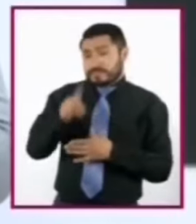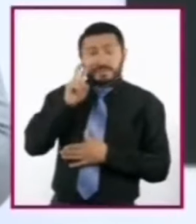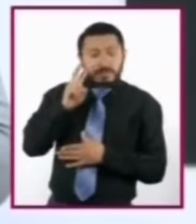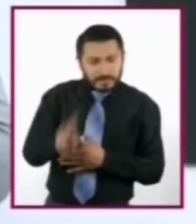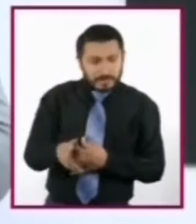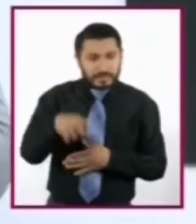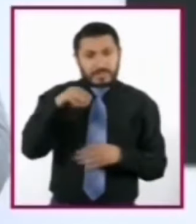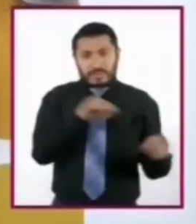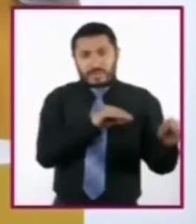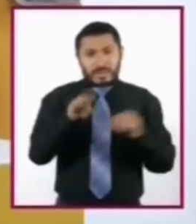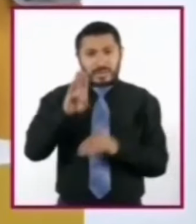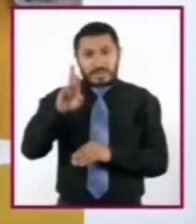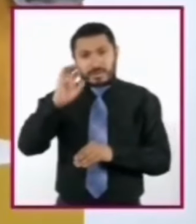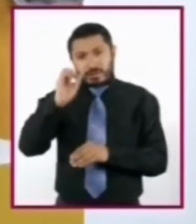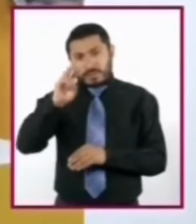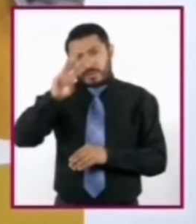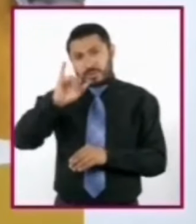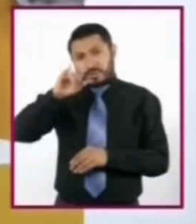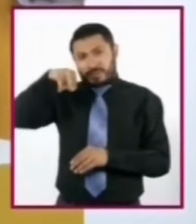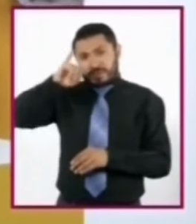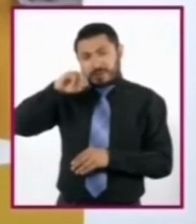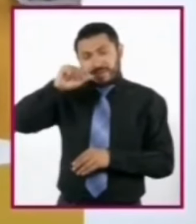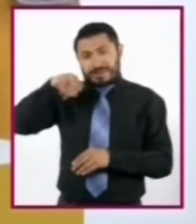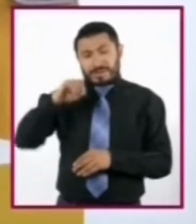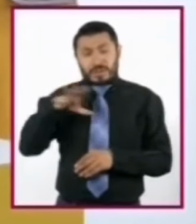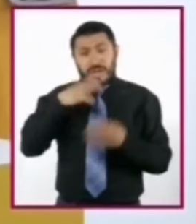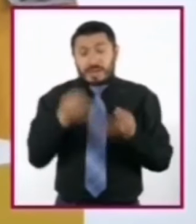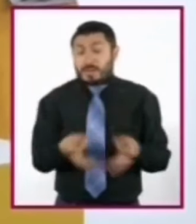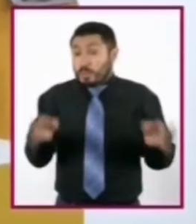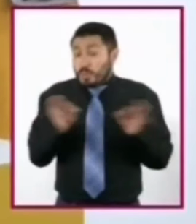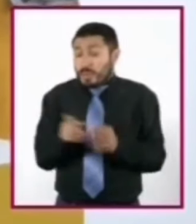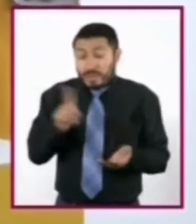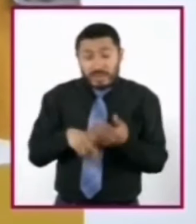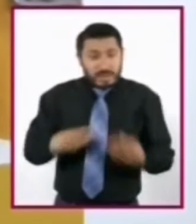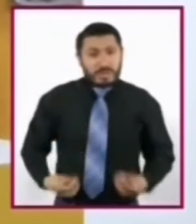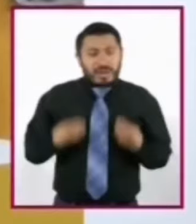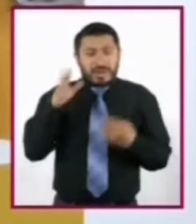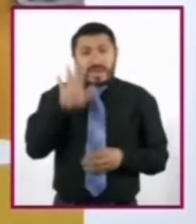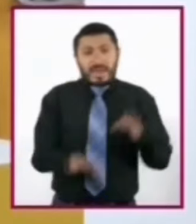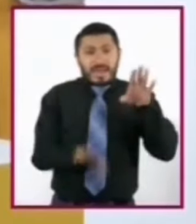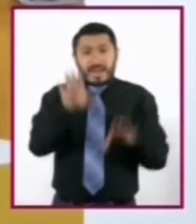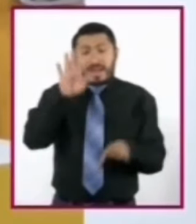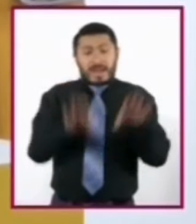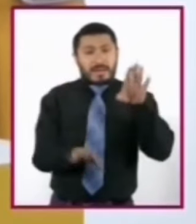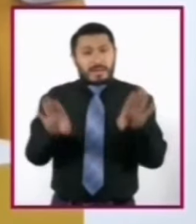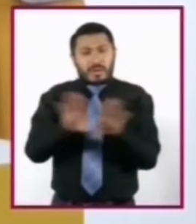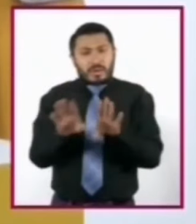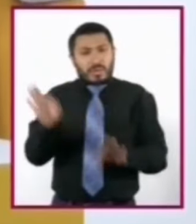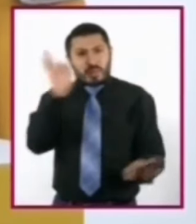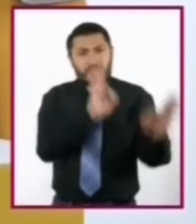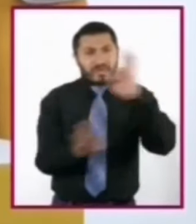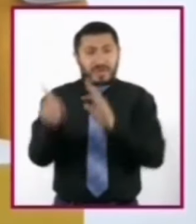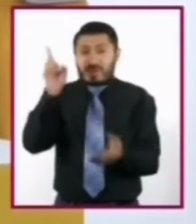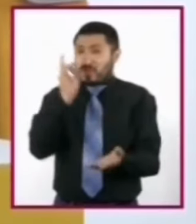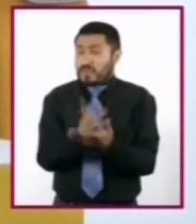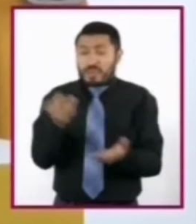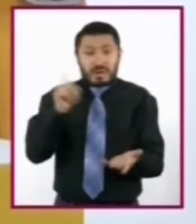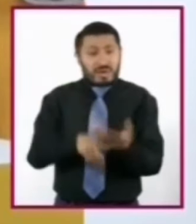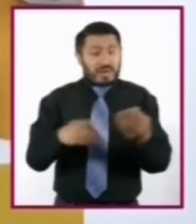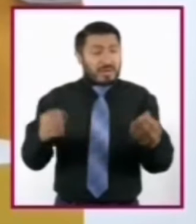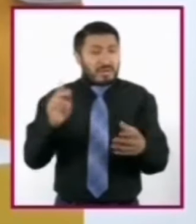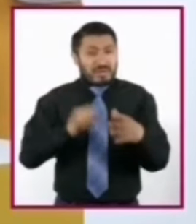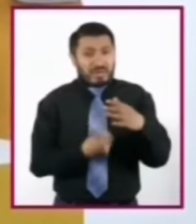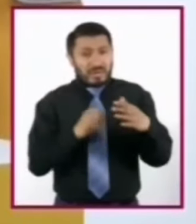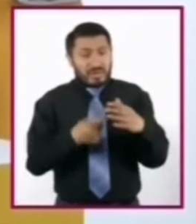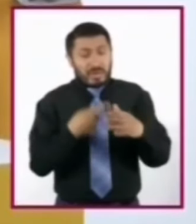importante para la vida. A veces parece que la física se aplica solo a la tecnología, pero veo que es posible explicar hasta